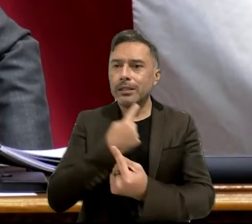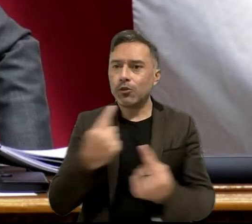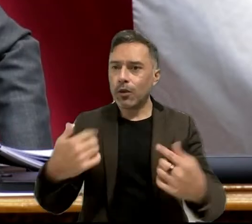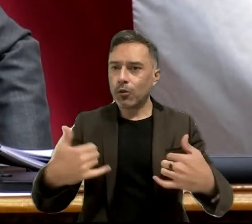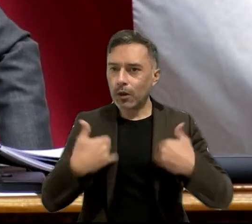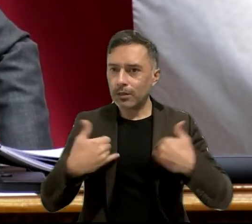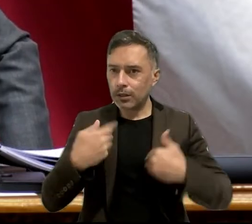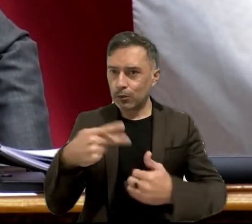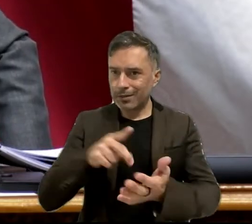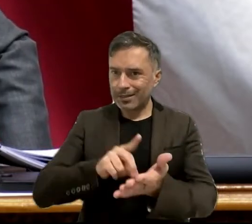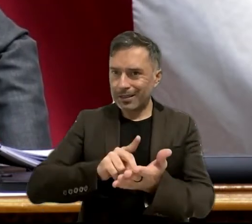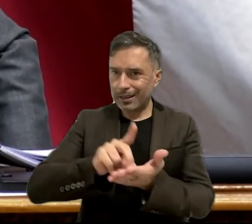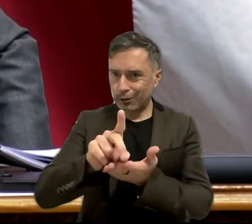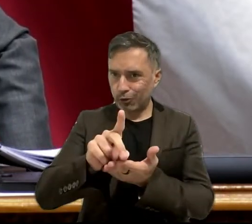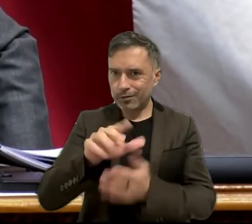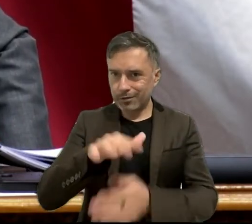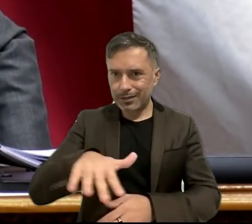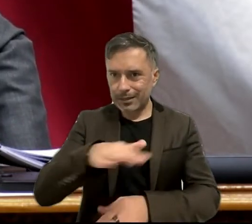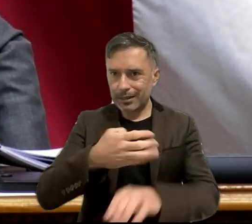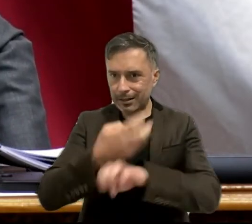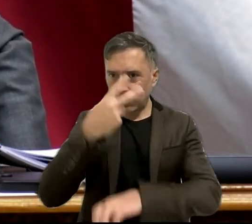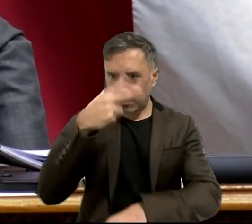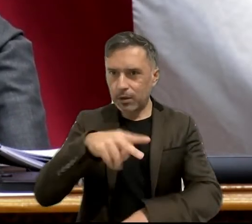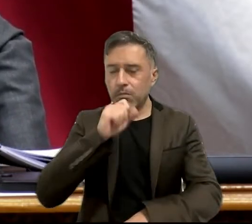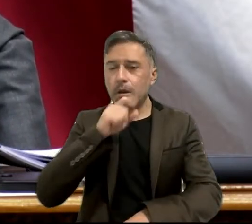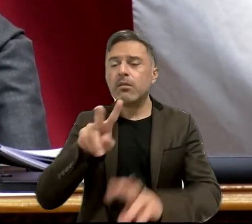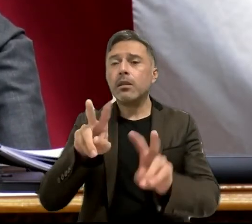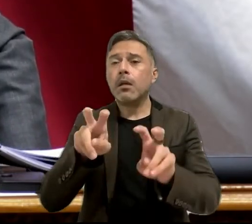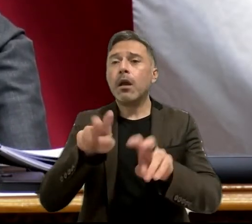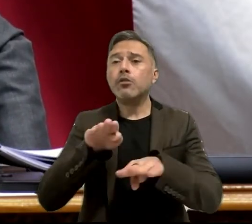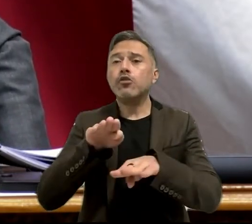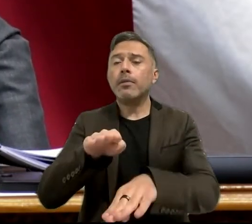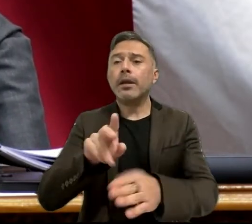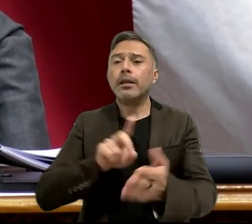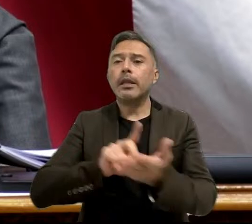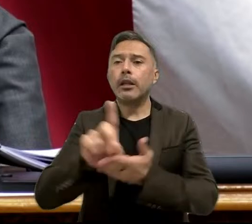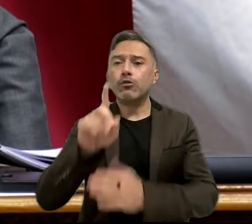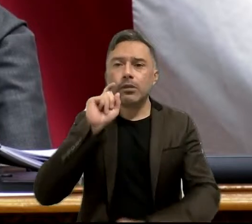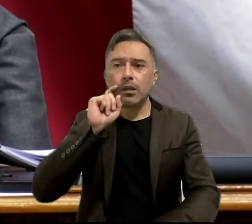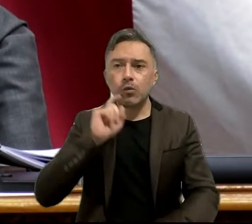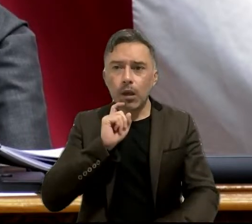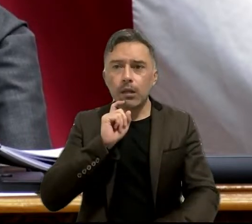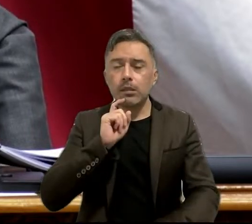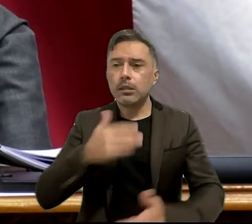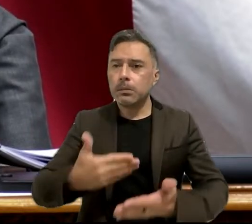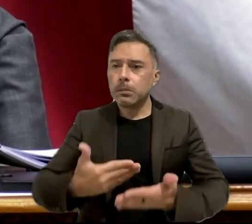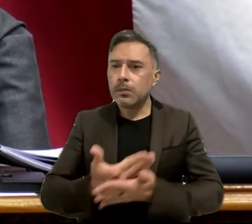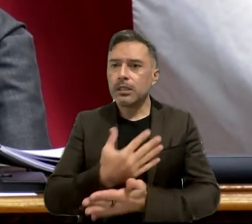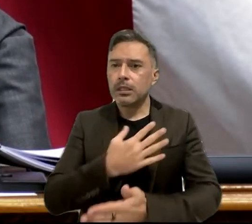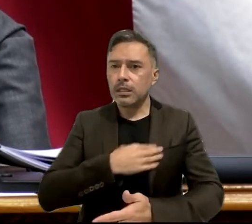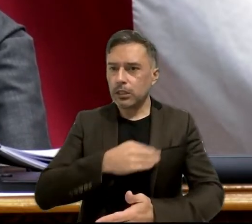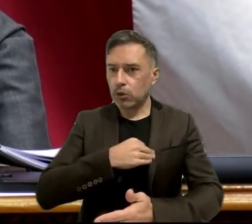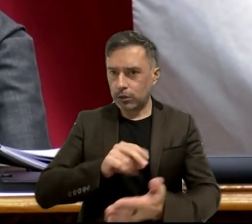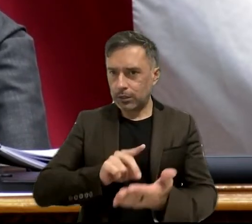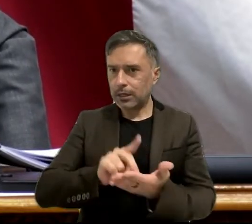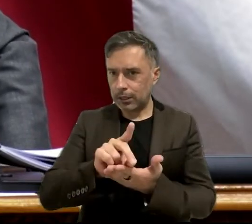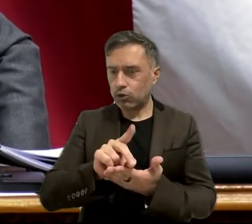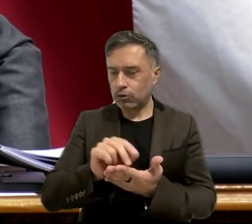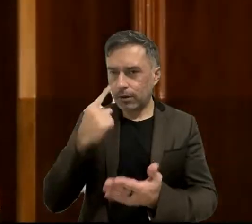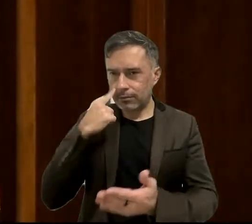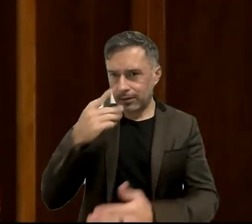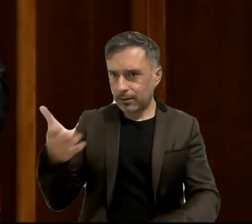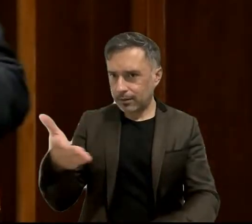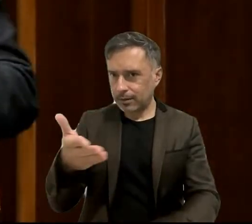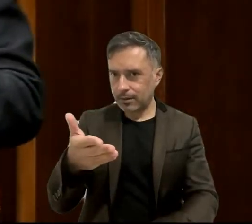del Estado de México en materia de derechos sexuales y reproductivos. Adelante, diputado.